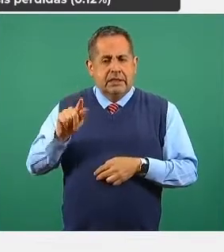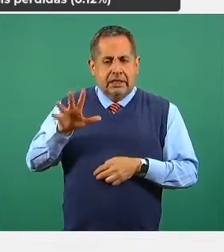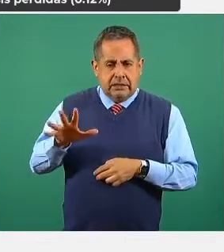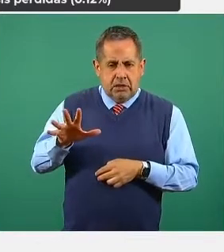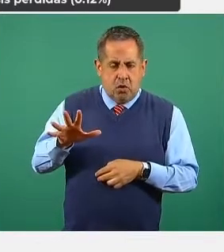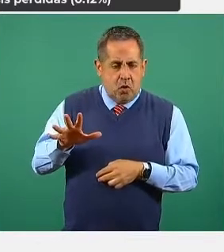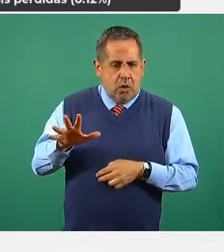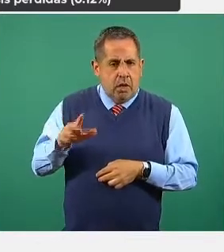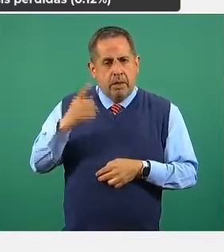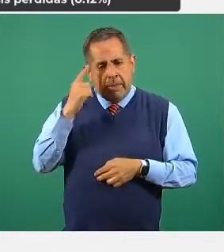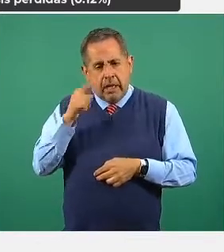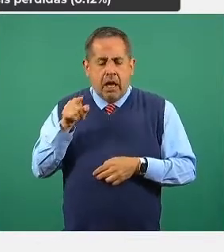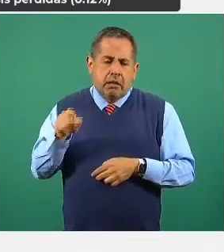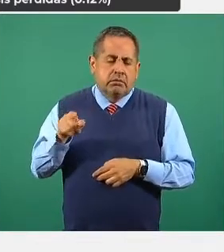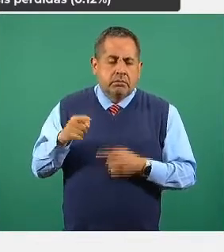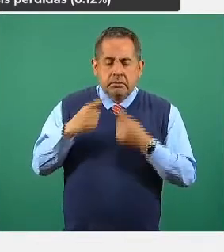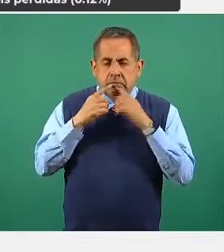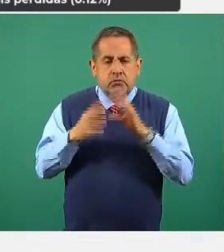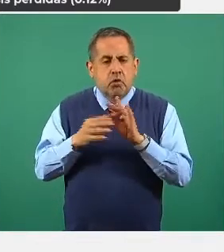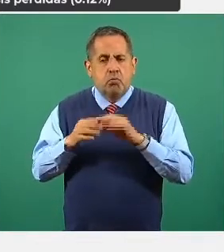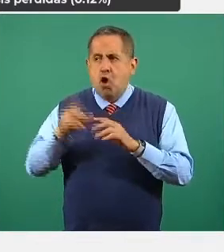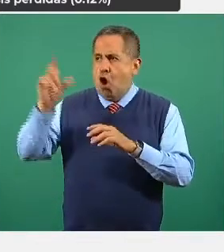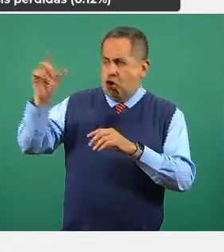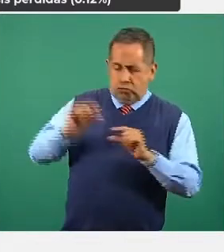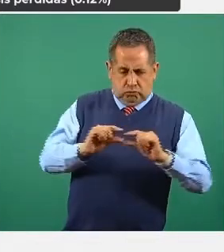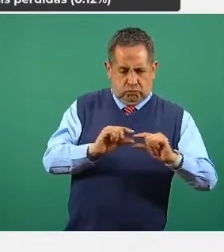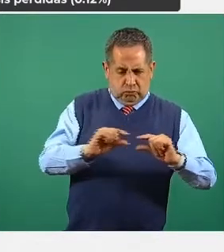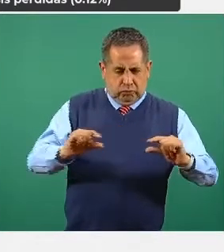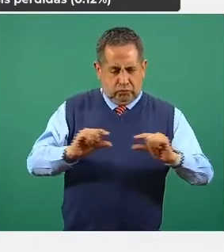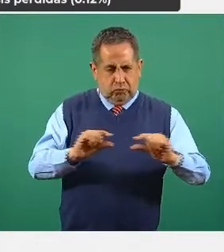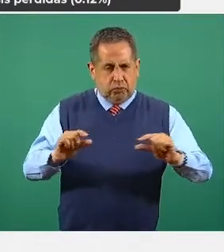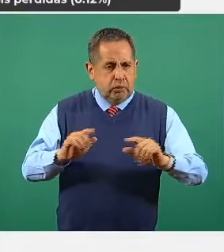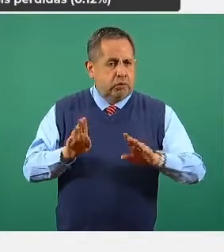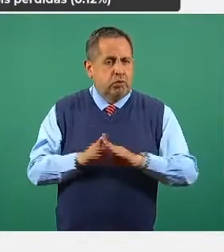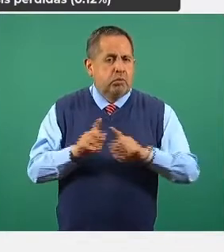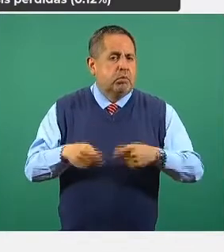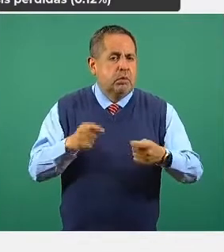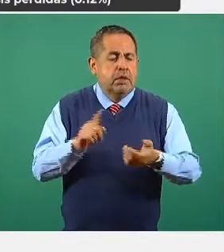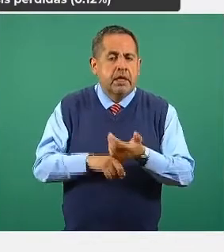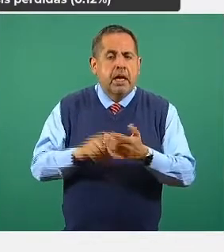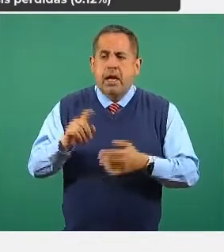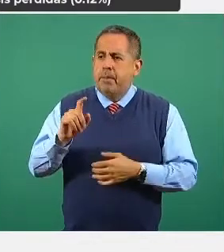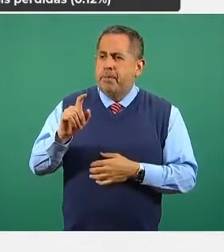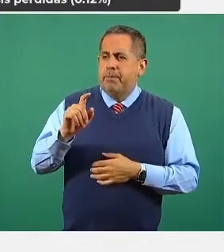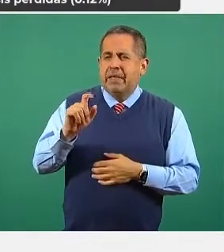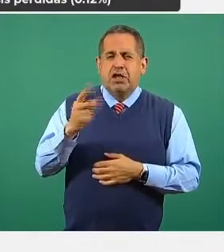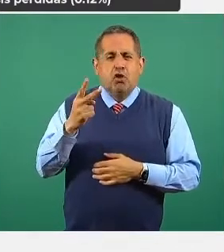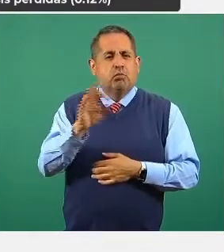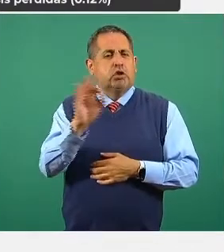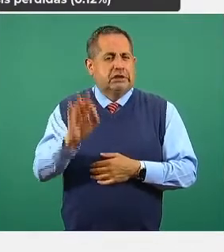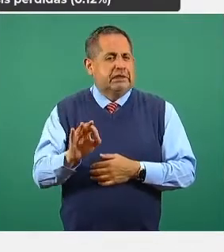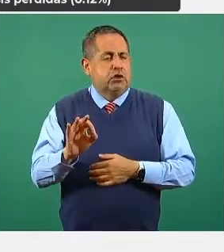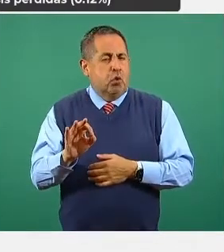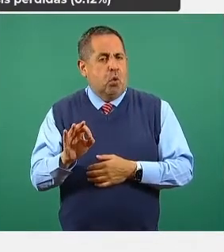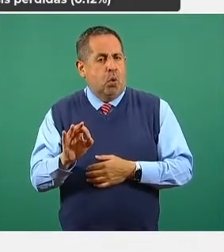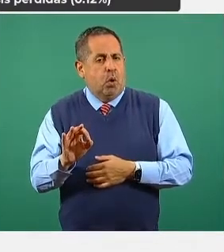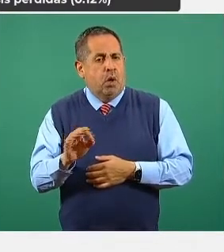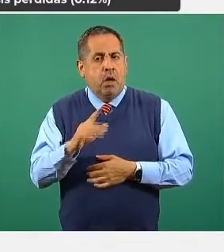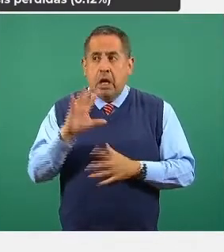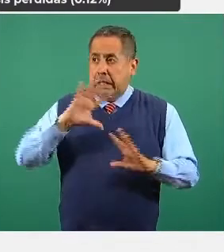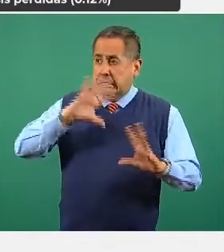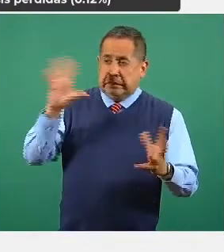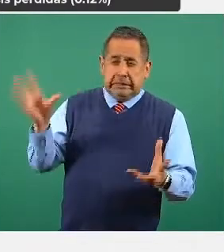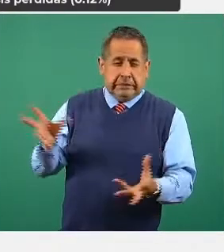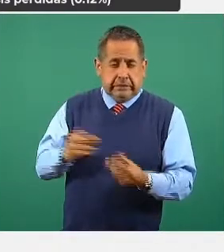219,375, para efectos de dosis aplicadas hay un avance del 22% en función de todas las dosis